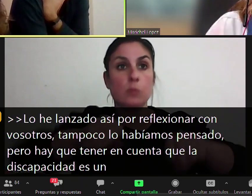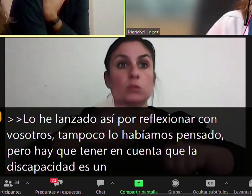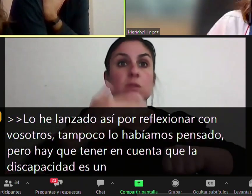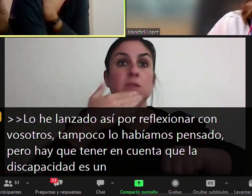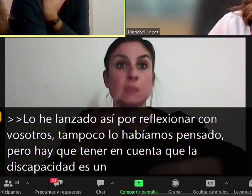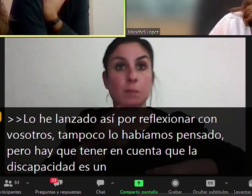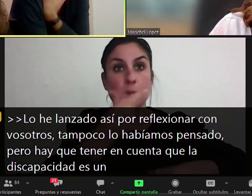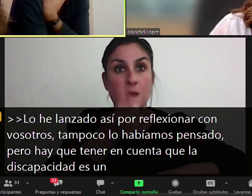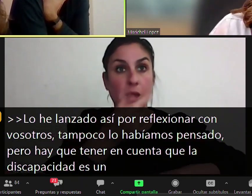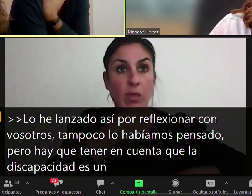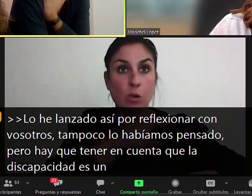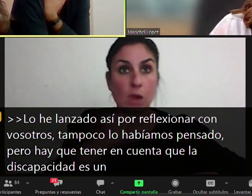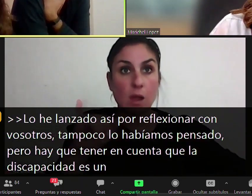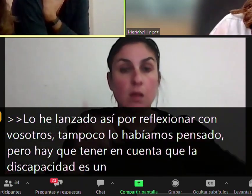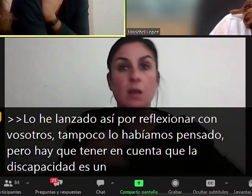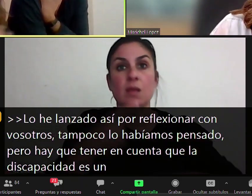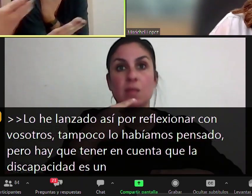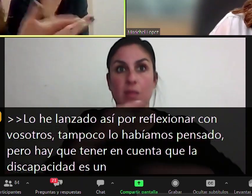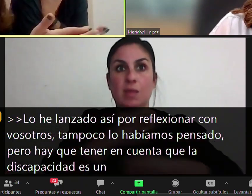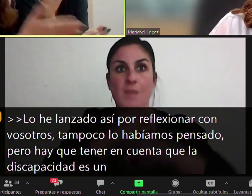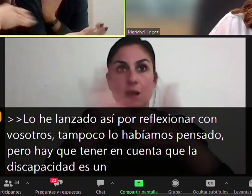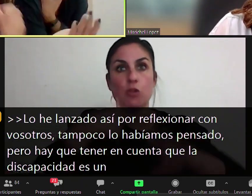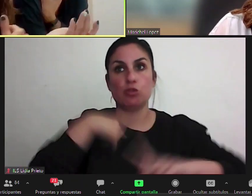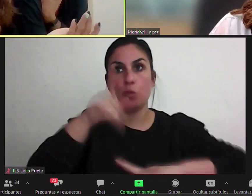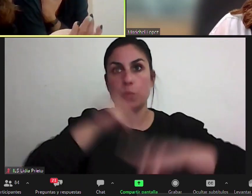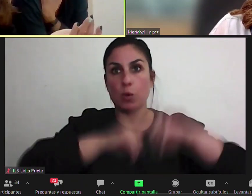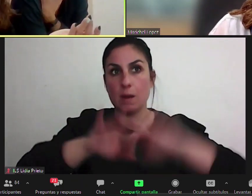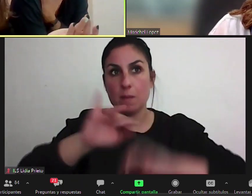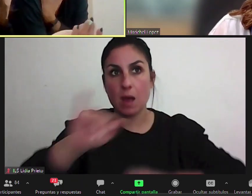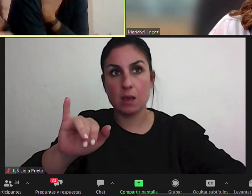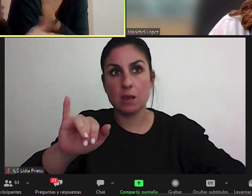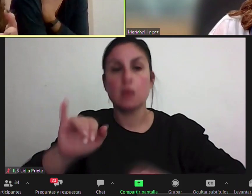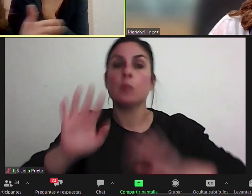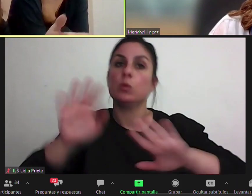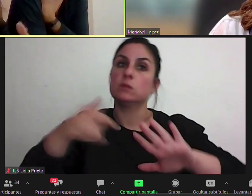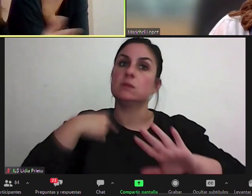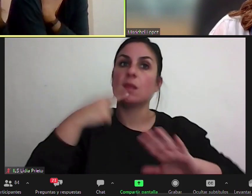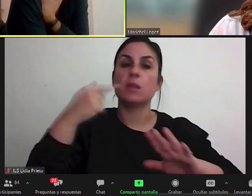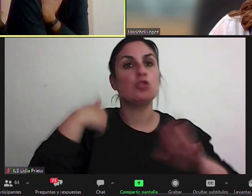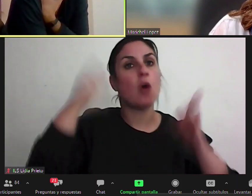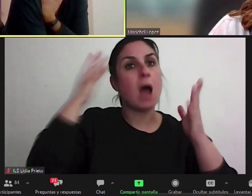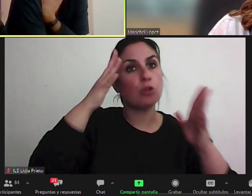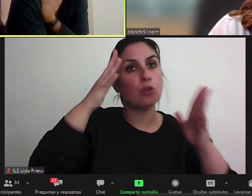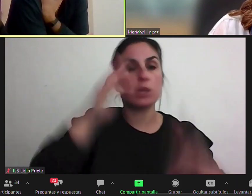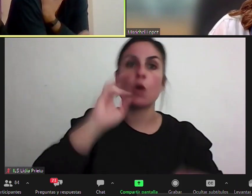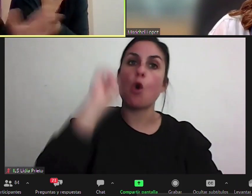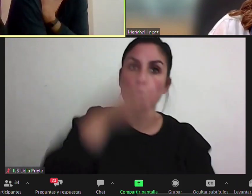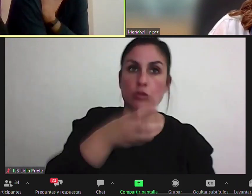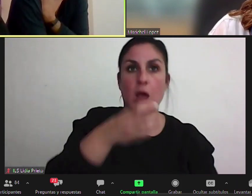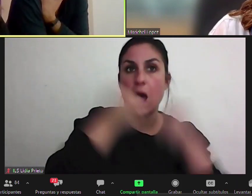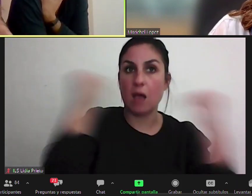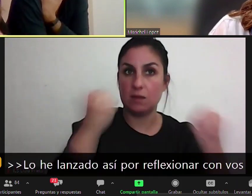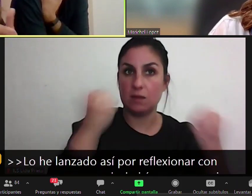que tiene un problema o que toma medicación, pues dile, está esta actividad, pero yo te recomendaría hacer esto. Le tienes que dar toda la información porque es libre de